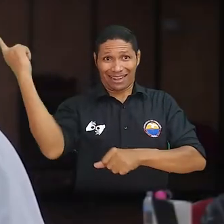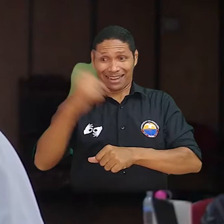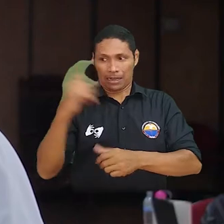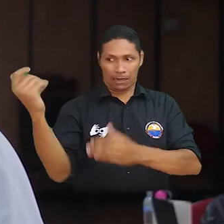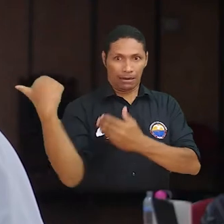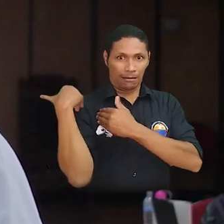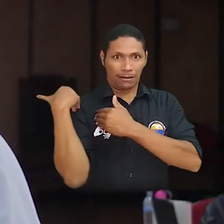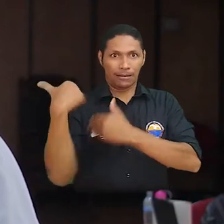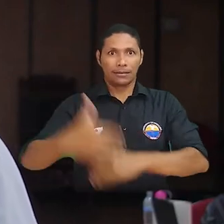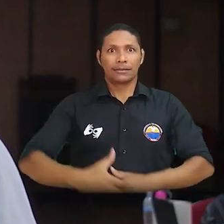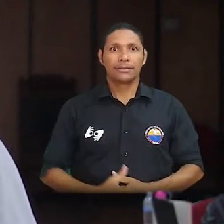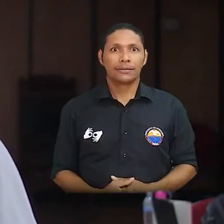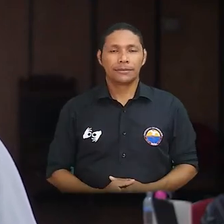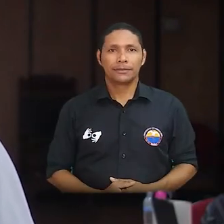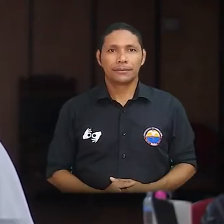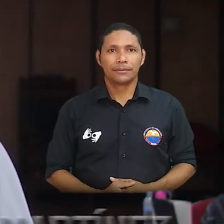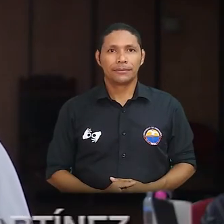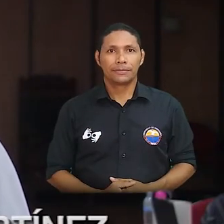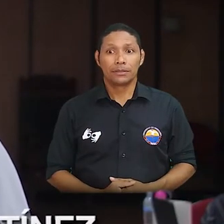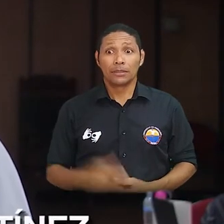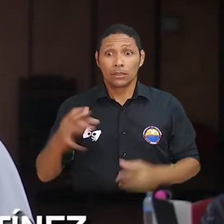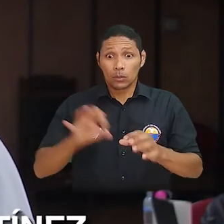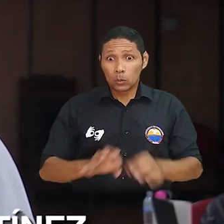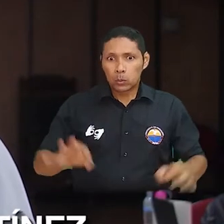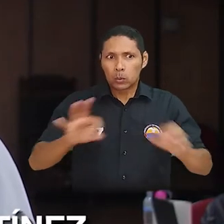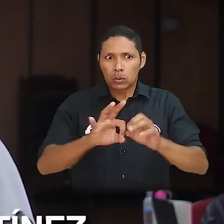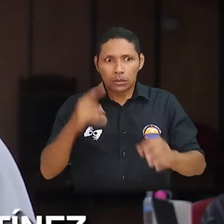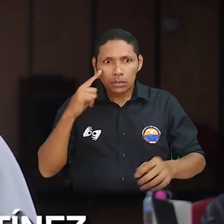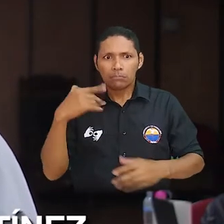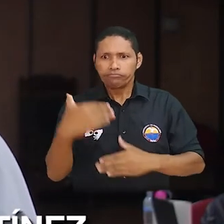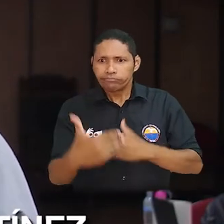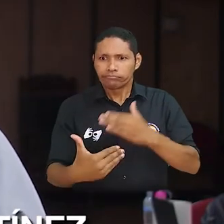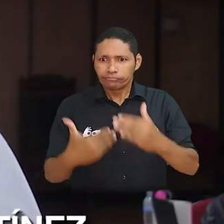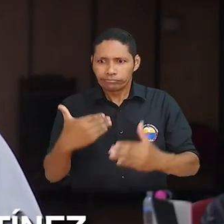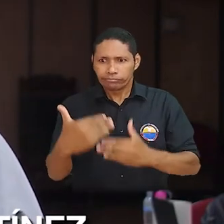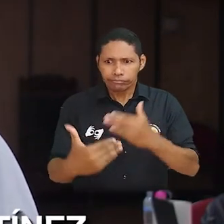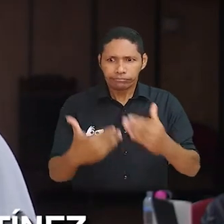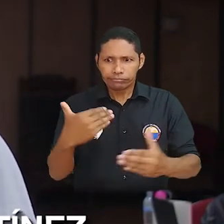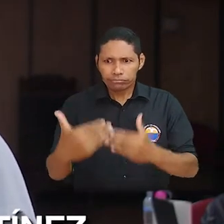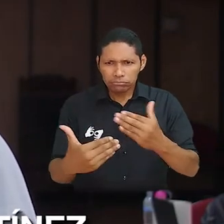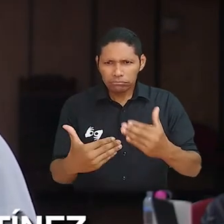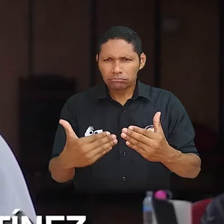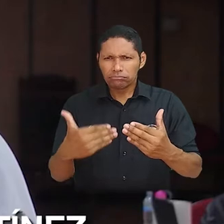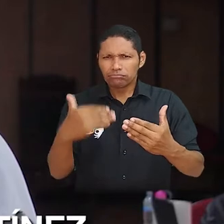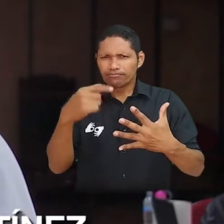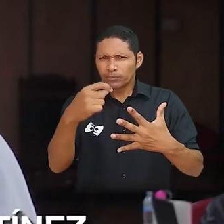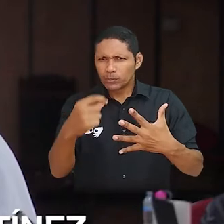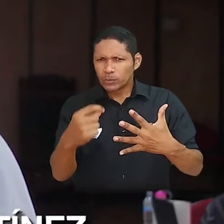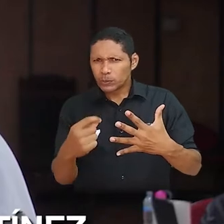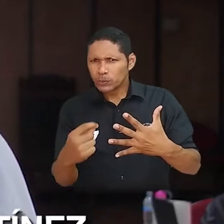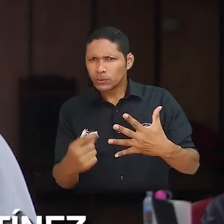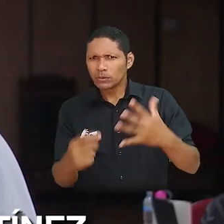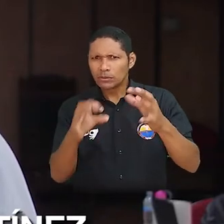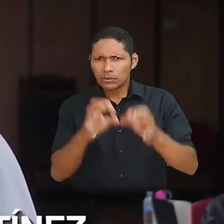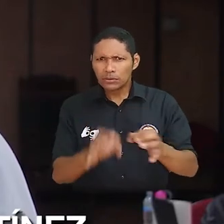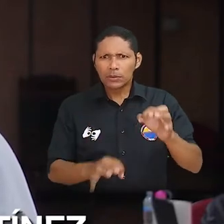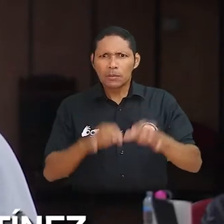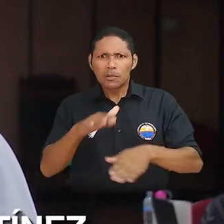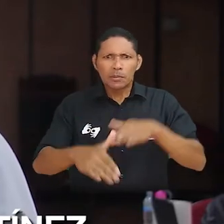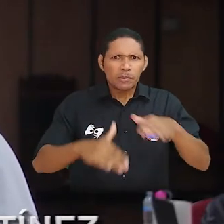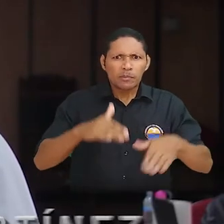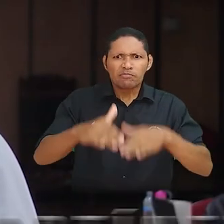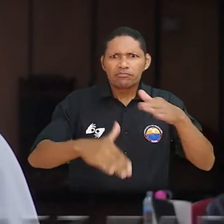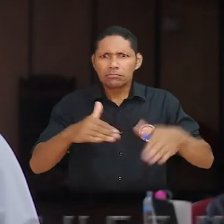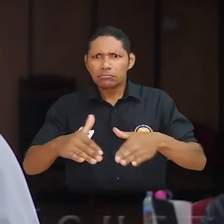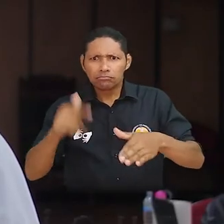Y así entonces, con la instalación del Comité de Garantía y Consultas, comienza, se inicia toda la etapa de consulta